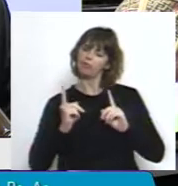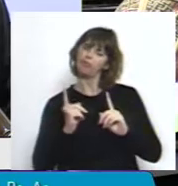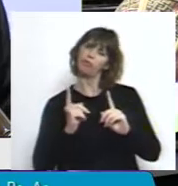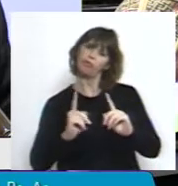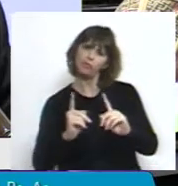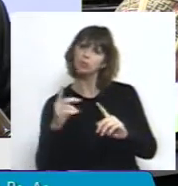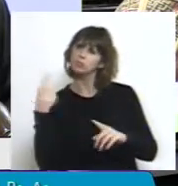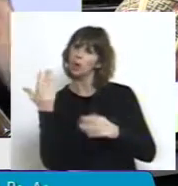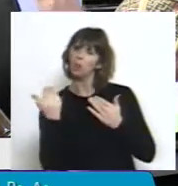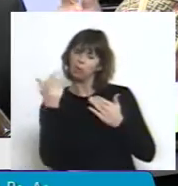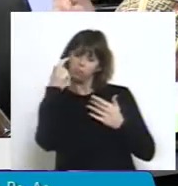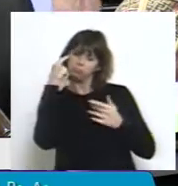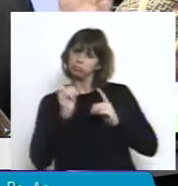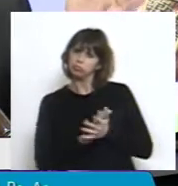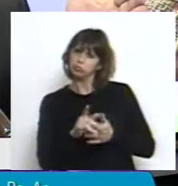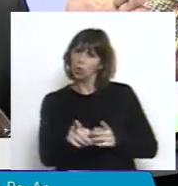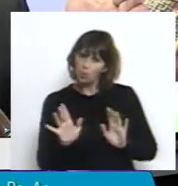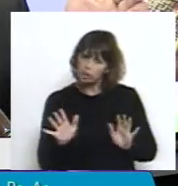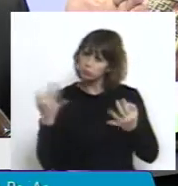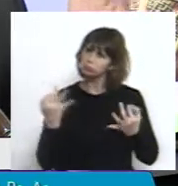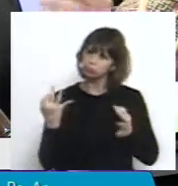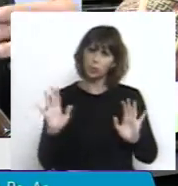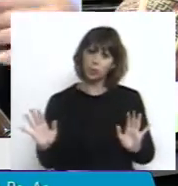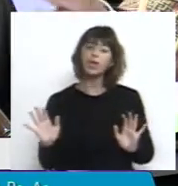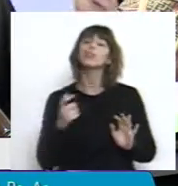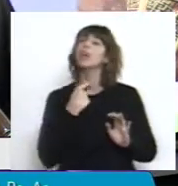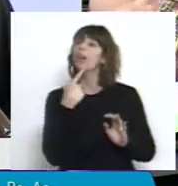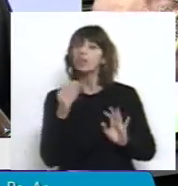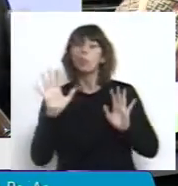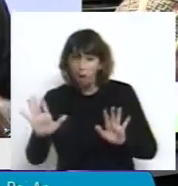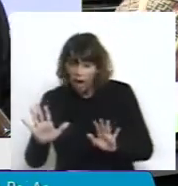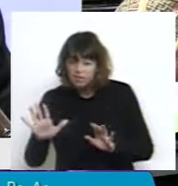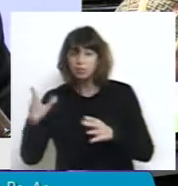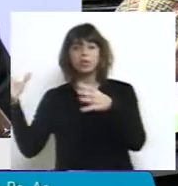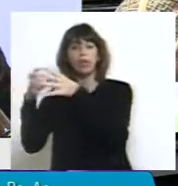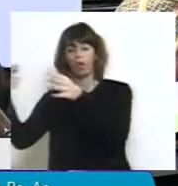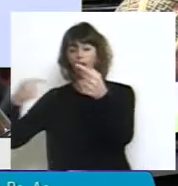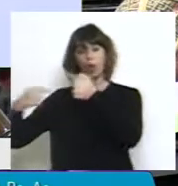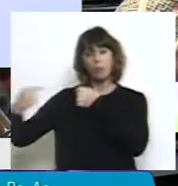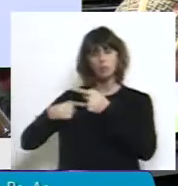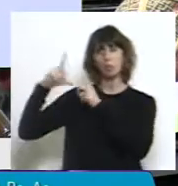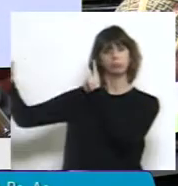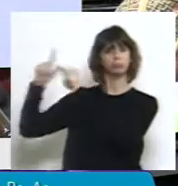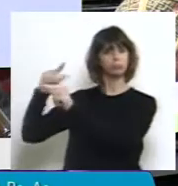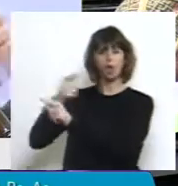previsible y razonable. Tampoco justifica que la oposición se niegue a debatir en recinto estos números.